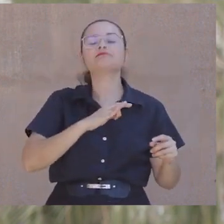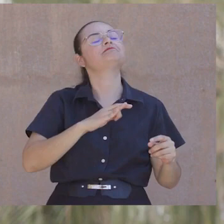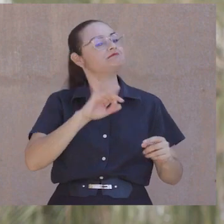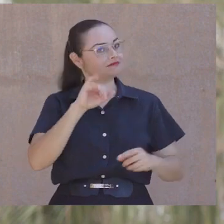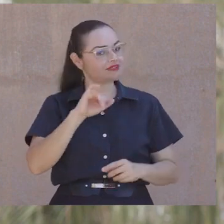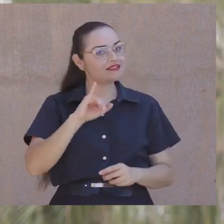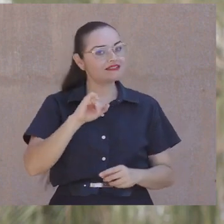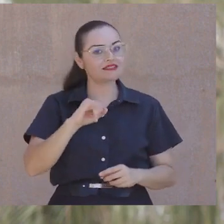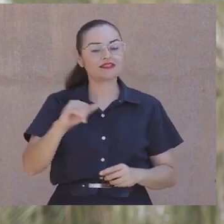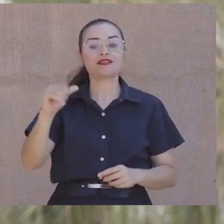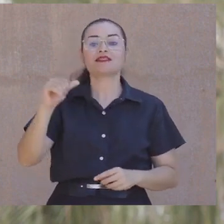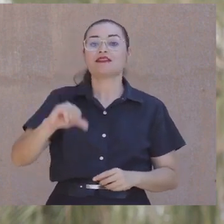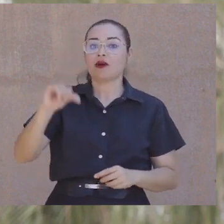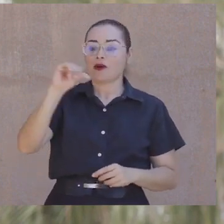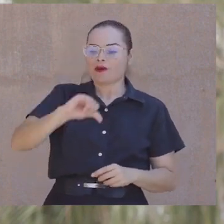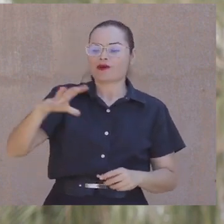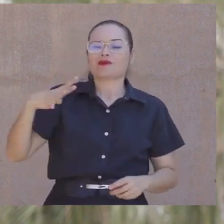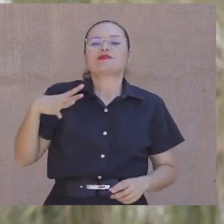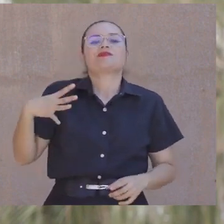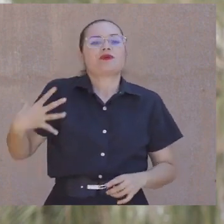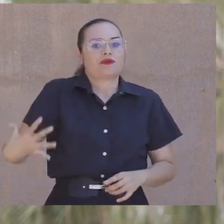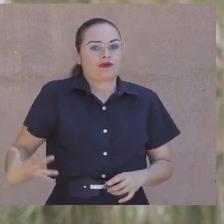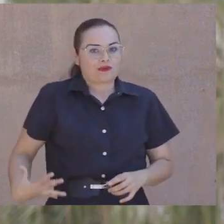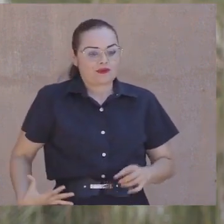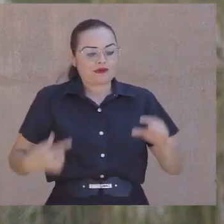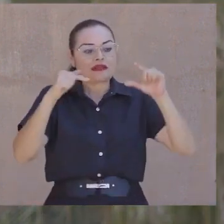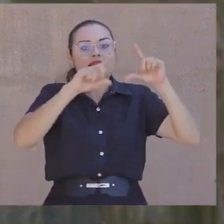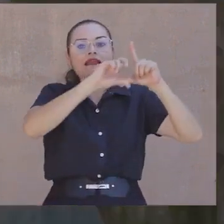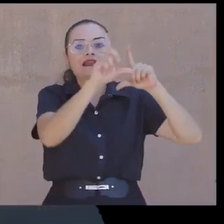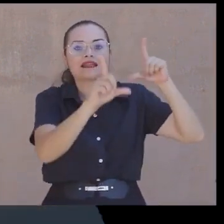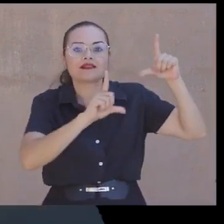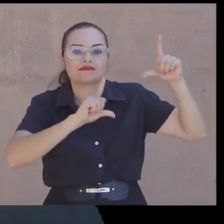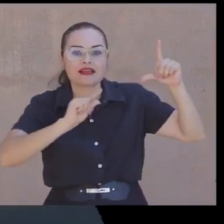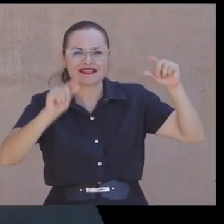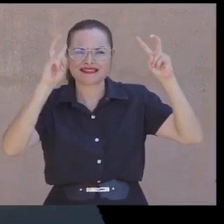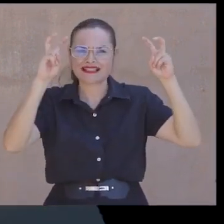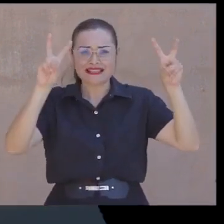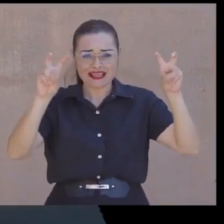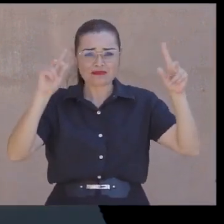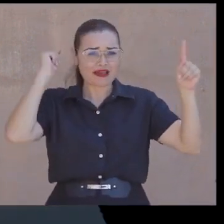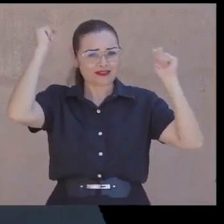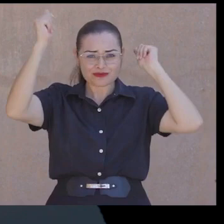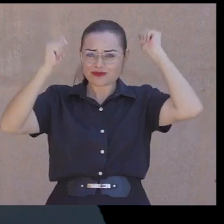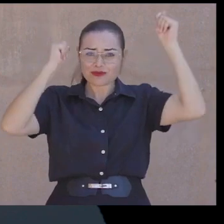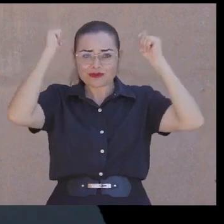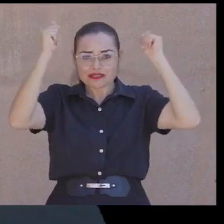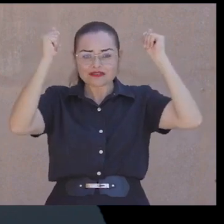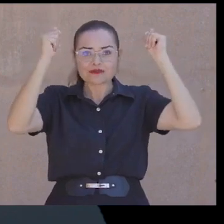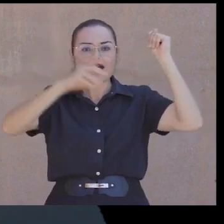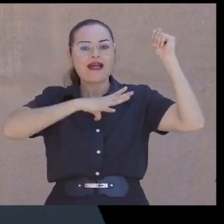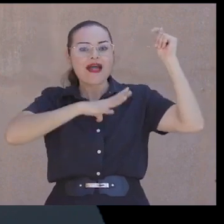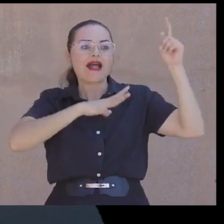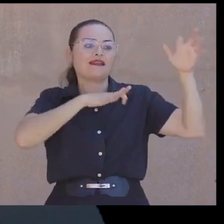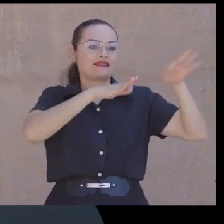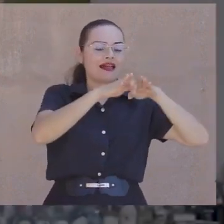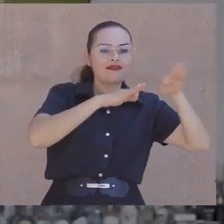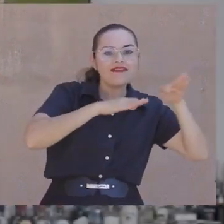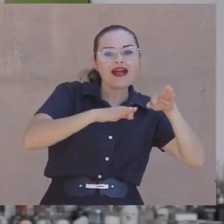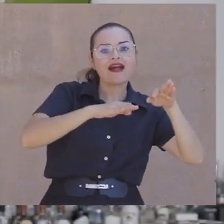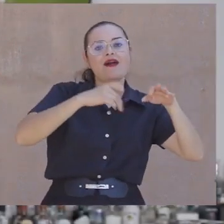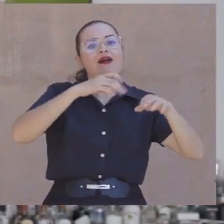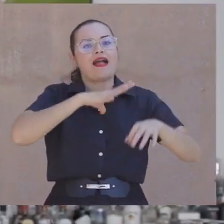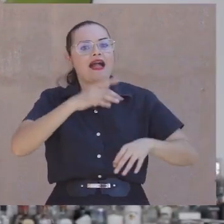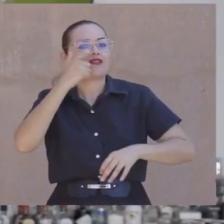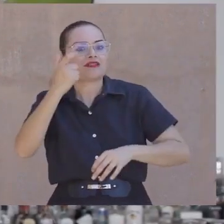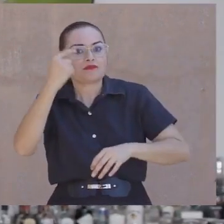lo es porque orgullosamente en el país hemos hecho del turismo una fuente digna de riqueza de empleo de